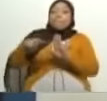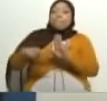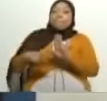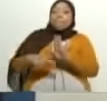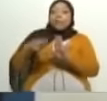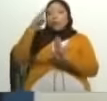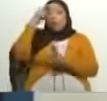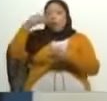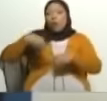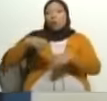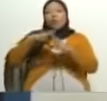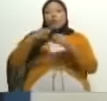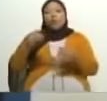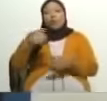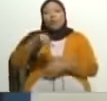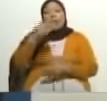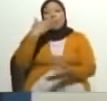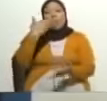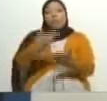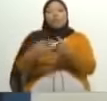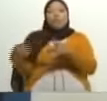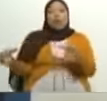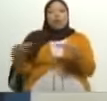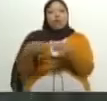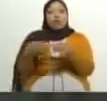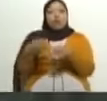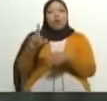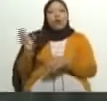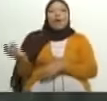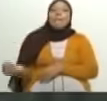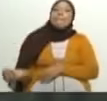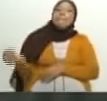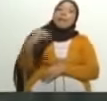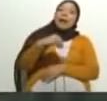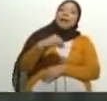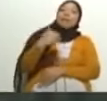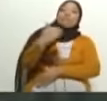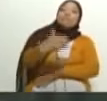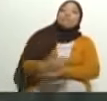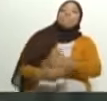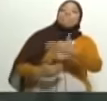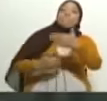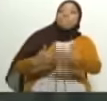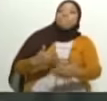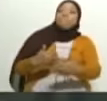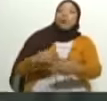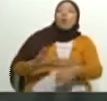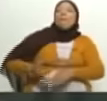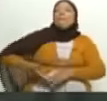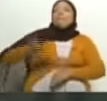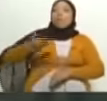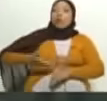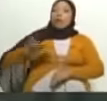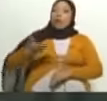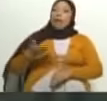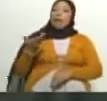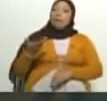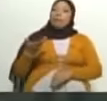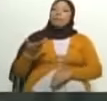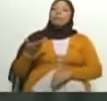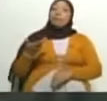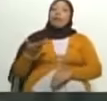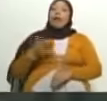los acuerdos es un paso más en el camino uno importante todos los